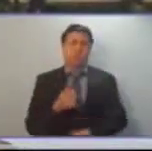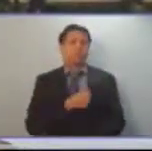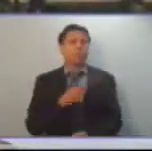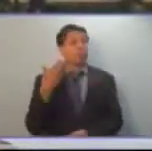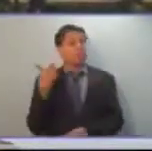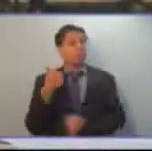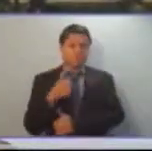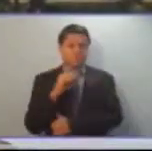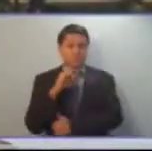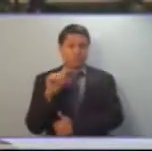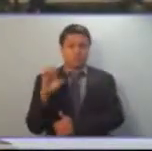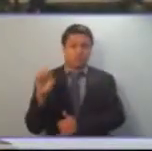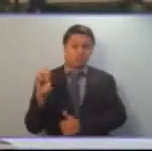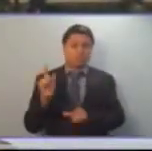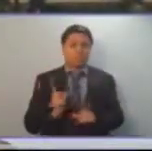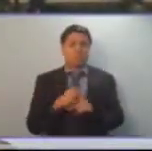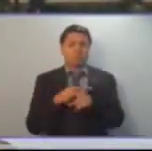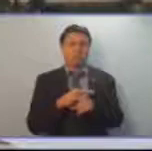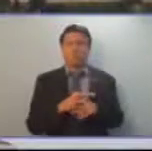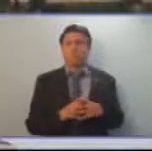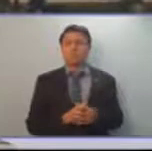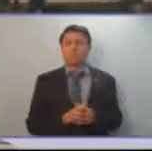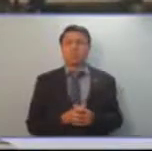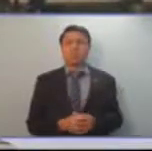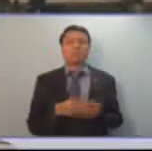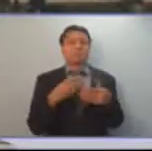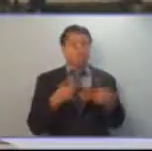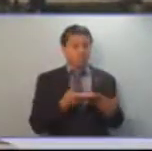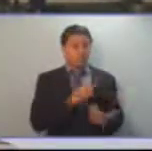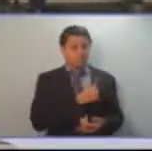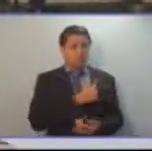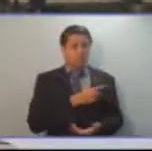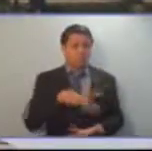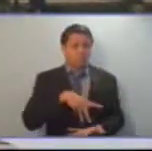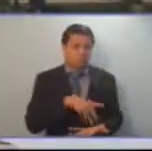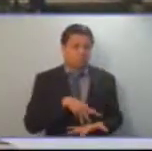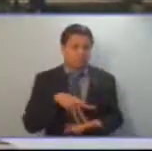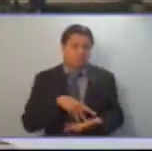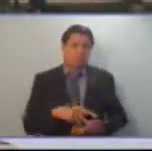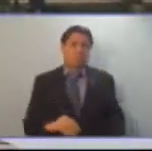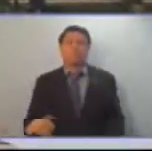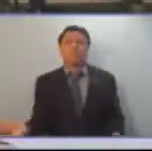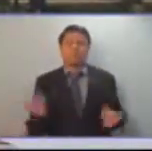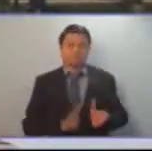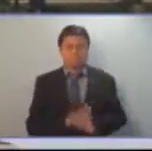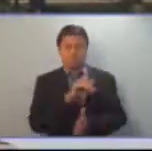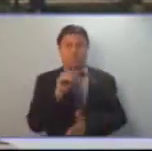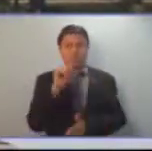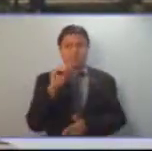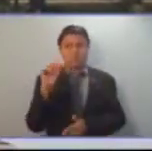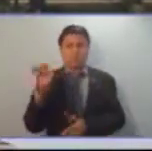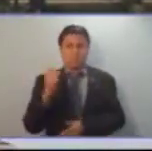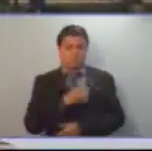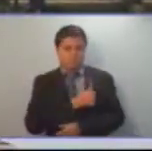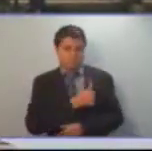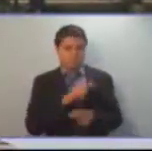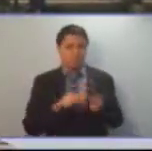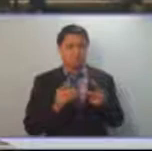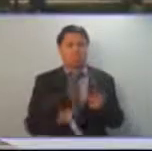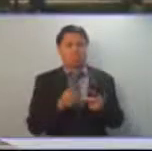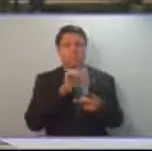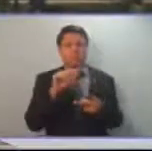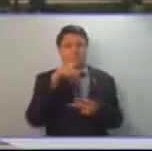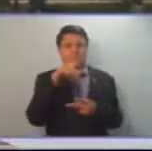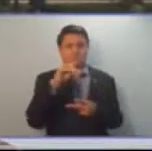Esto pasó a estar en el pueblo, en el Tribunal Supremo Electoral y en la Procuraduría para la Defensa